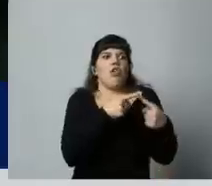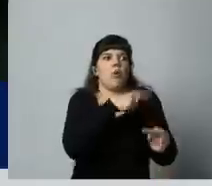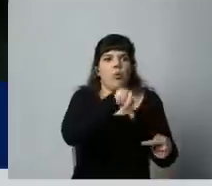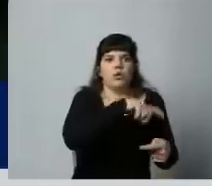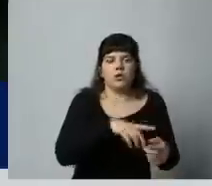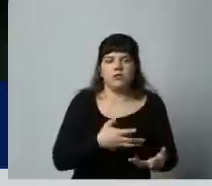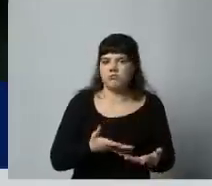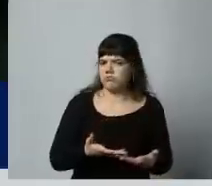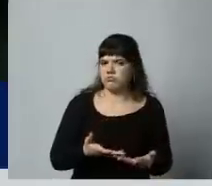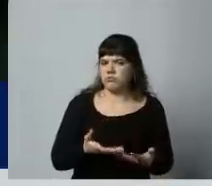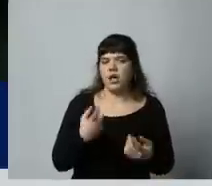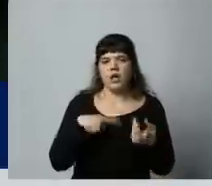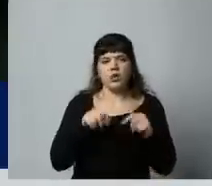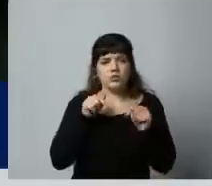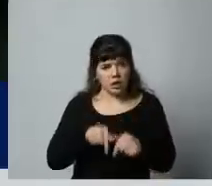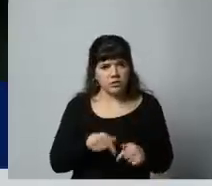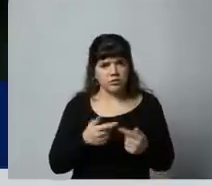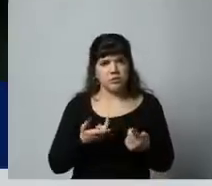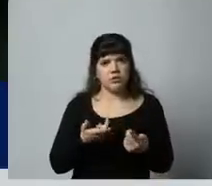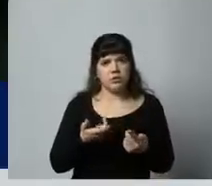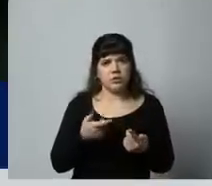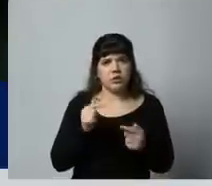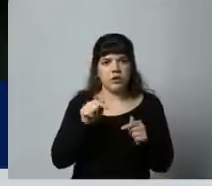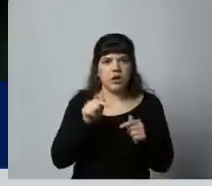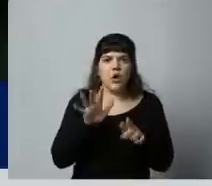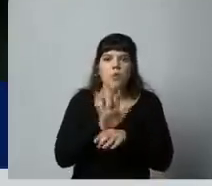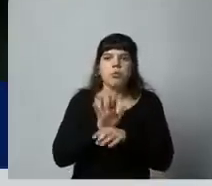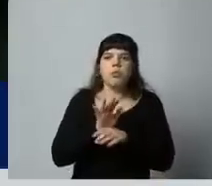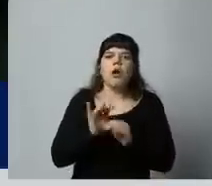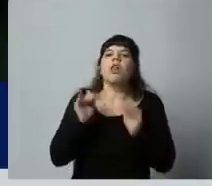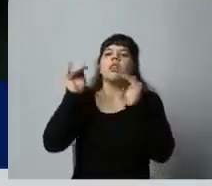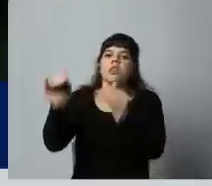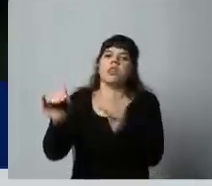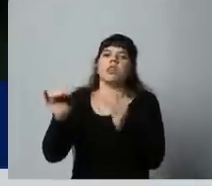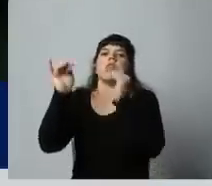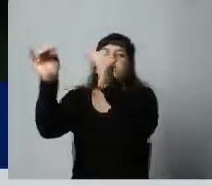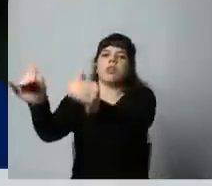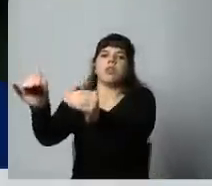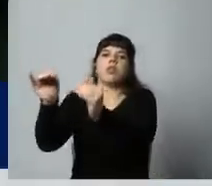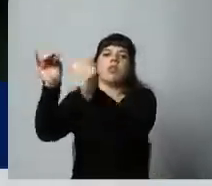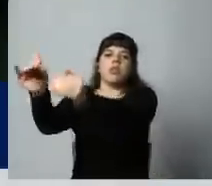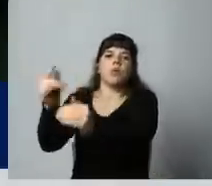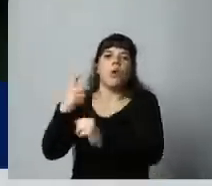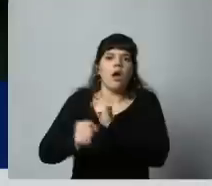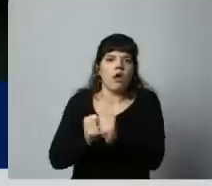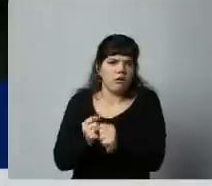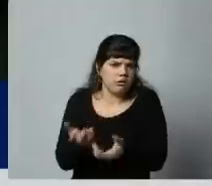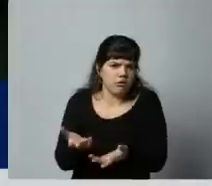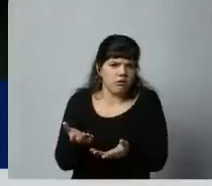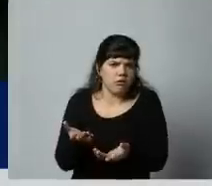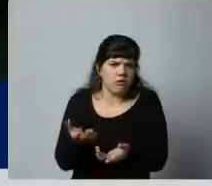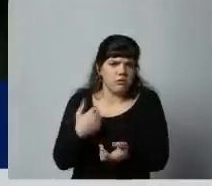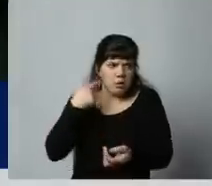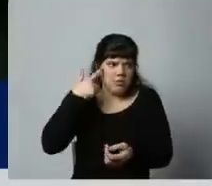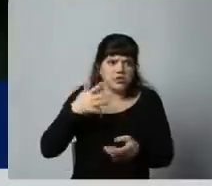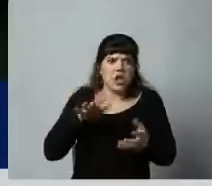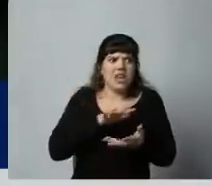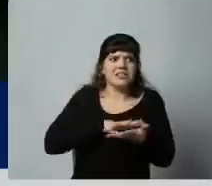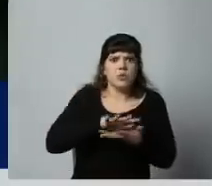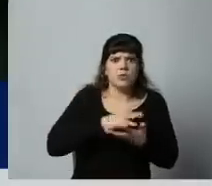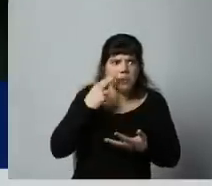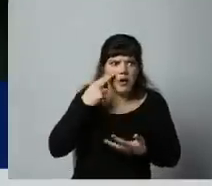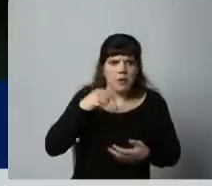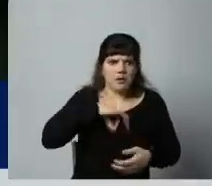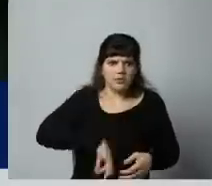en el trabajo por tanto esto es un patear la pelota hacia adante por un año yo creo que el conflicto salarial está latente y se va a